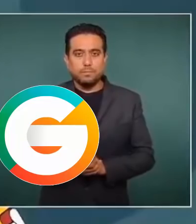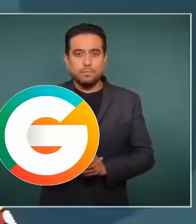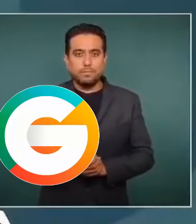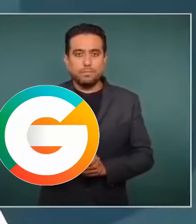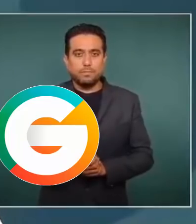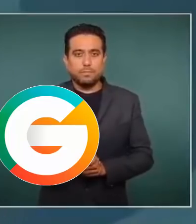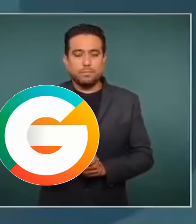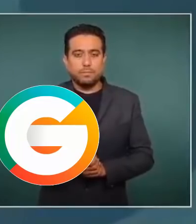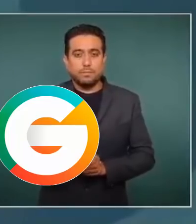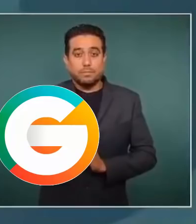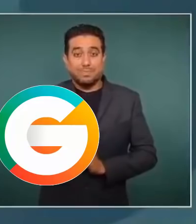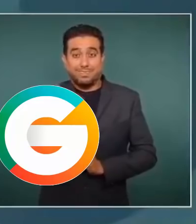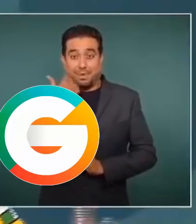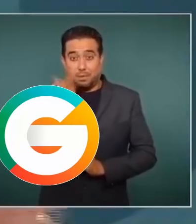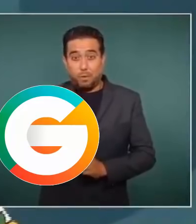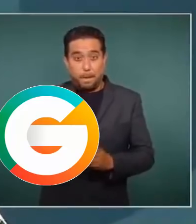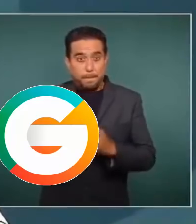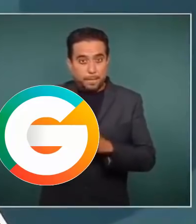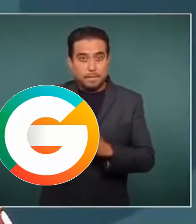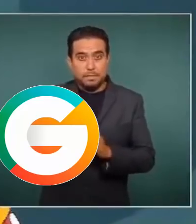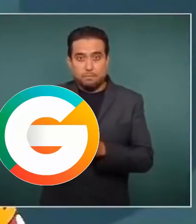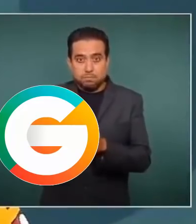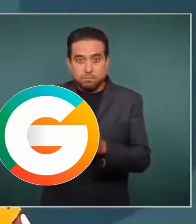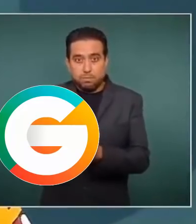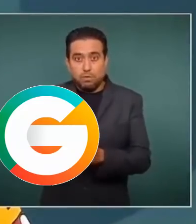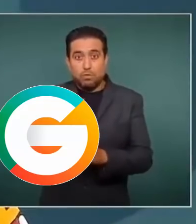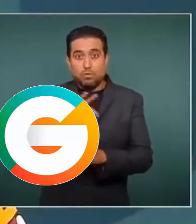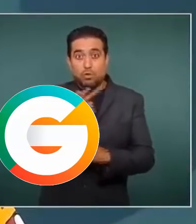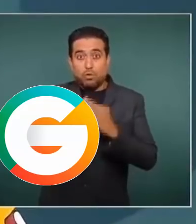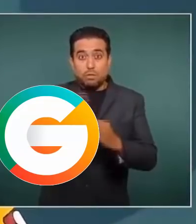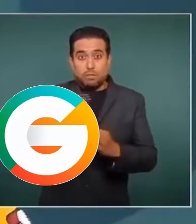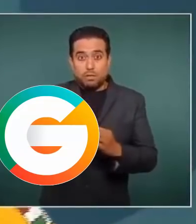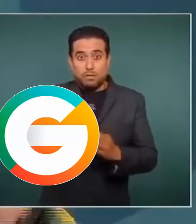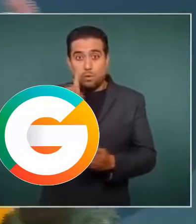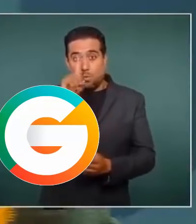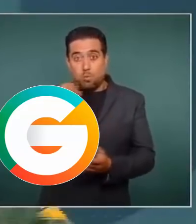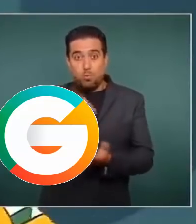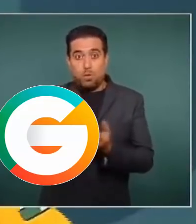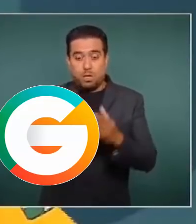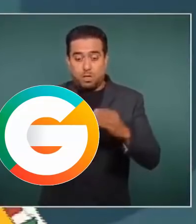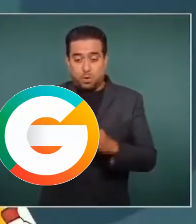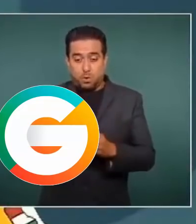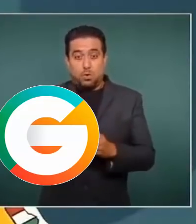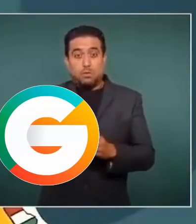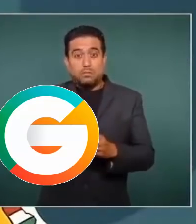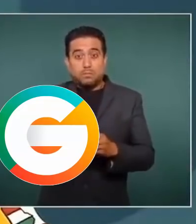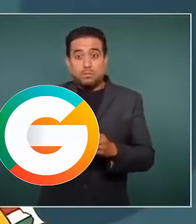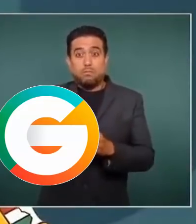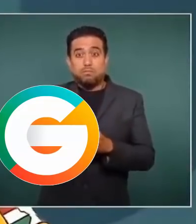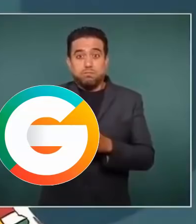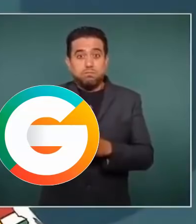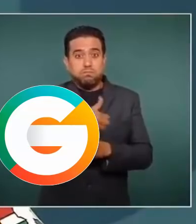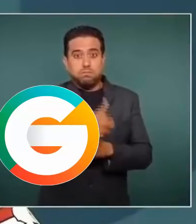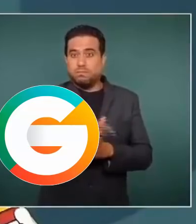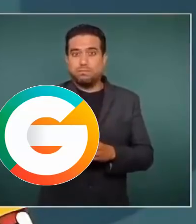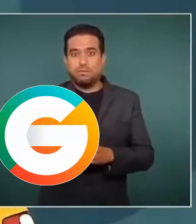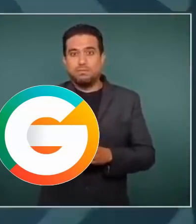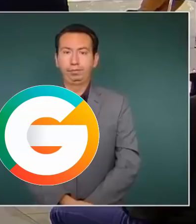millones de pesos en diversos programas sociales para coadyuvar a la seguridad en la entidad.